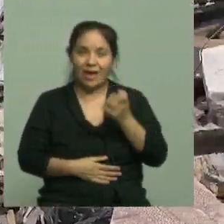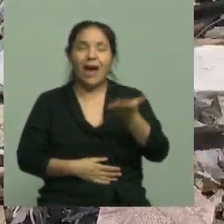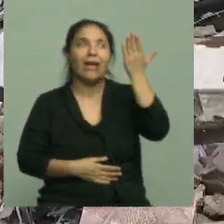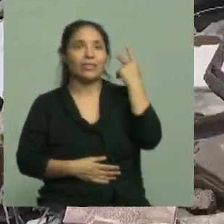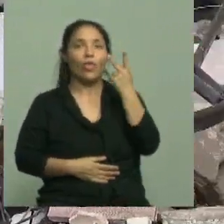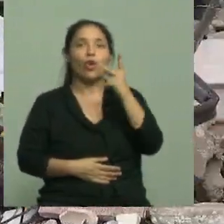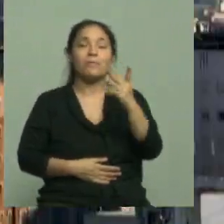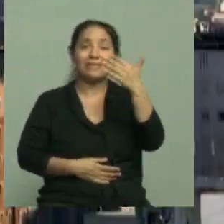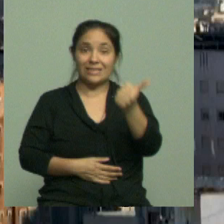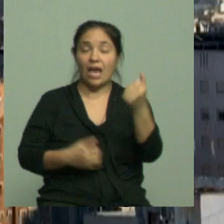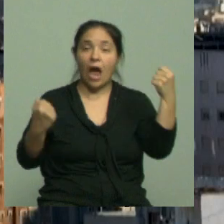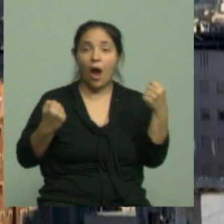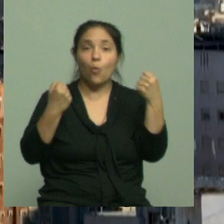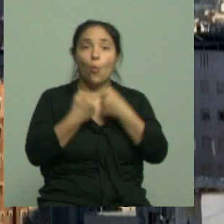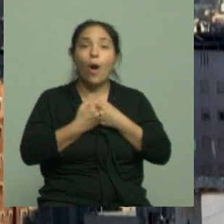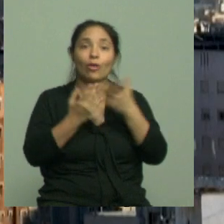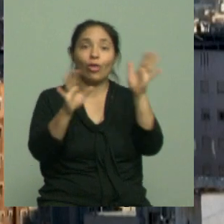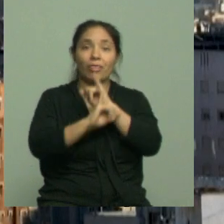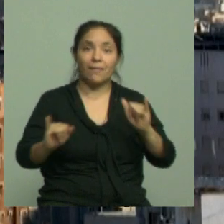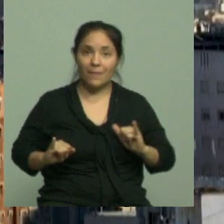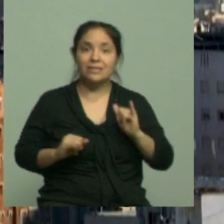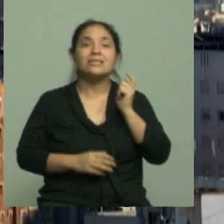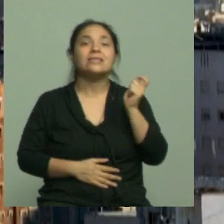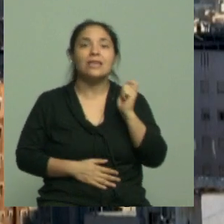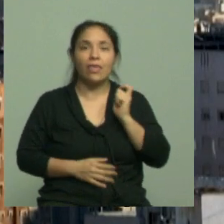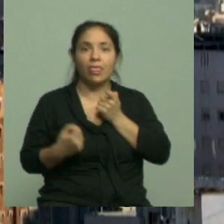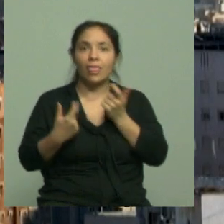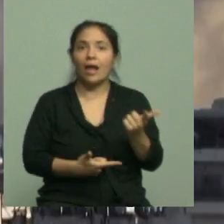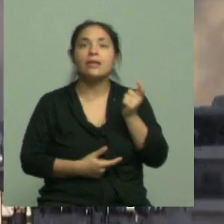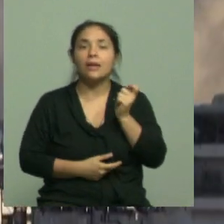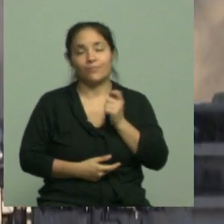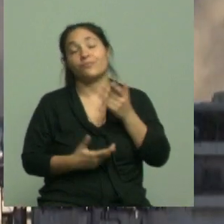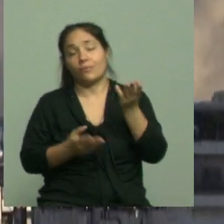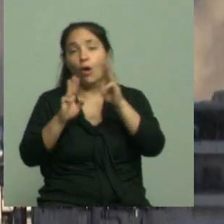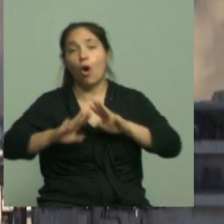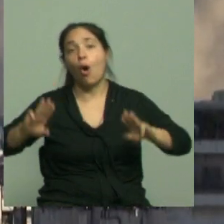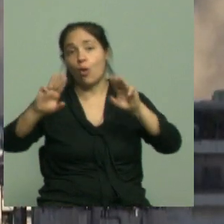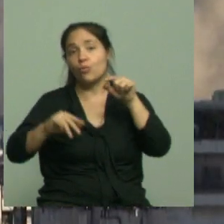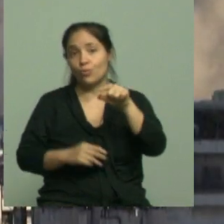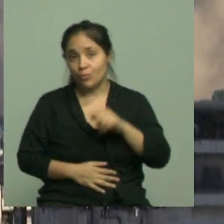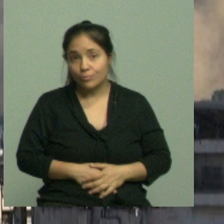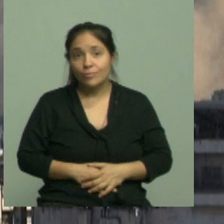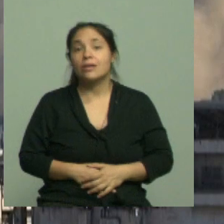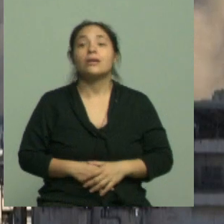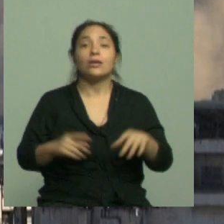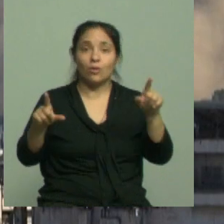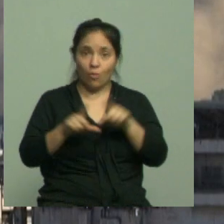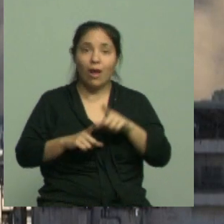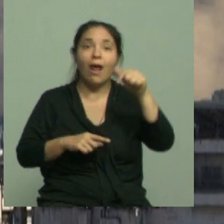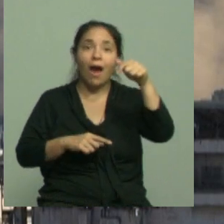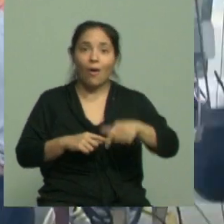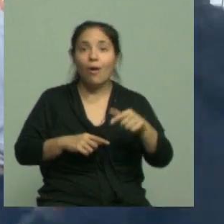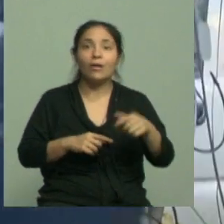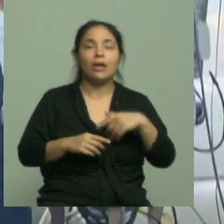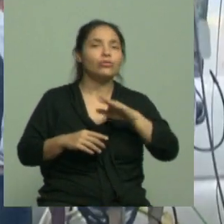paz, el que brinda las garantías hasta la fecha fue la ONU. Y los ataques los recibió también en parte la ONU. Sí,